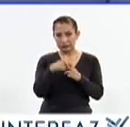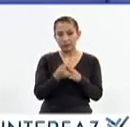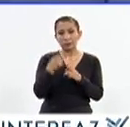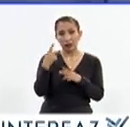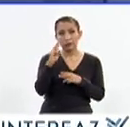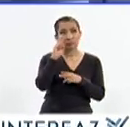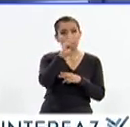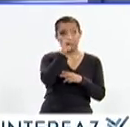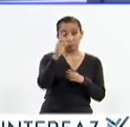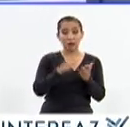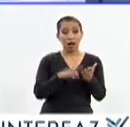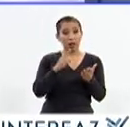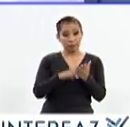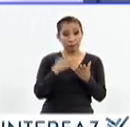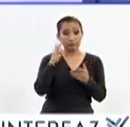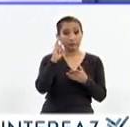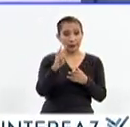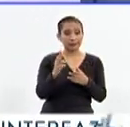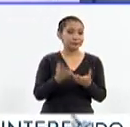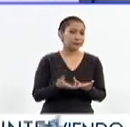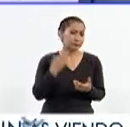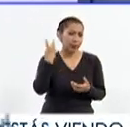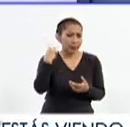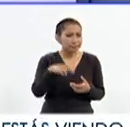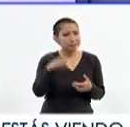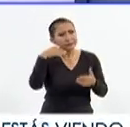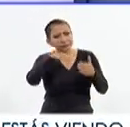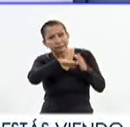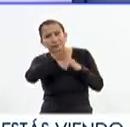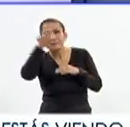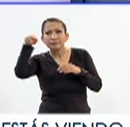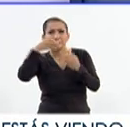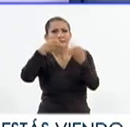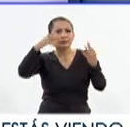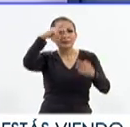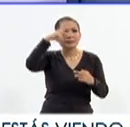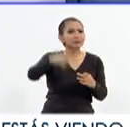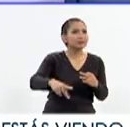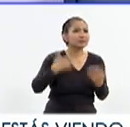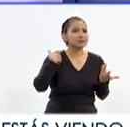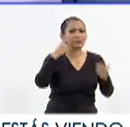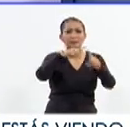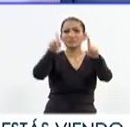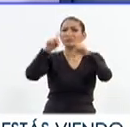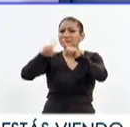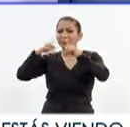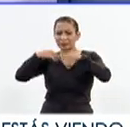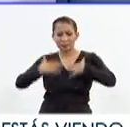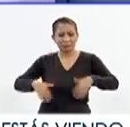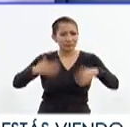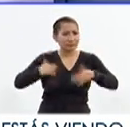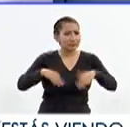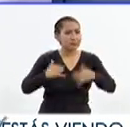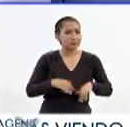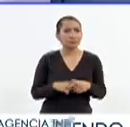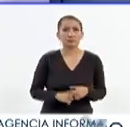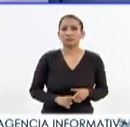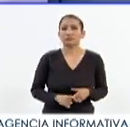que por sí mismo vale muchísimo la pena. Puedes viajar por todo nuestro territorio mexicano con la diversidad de